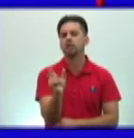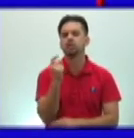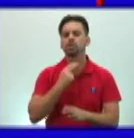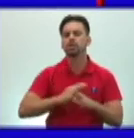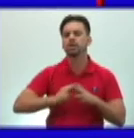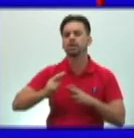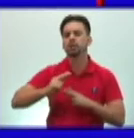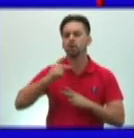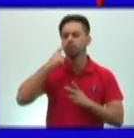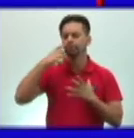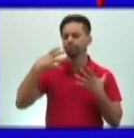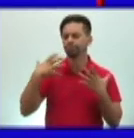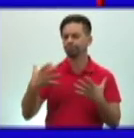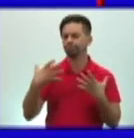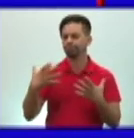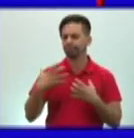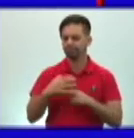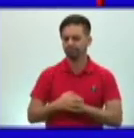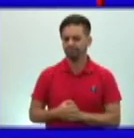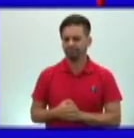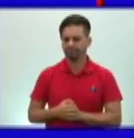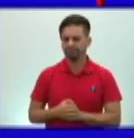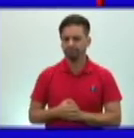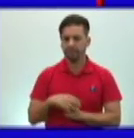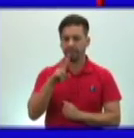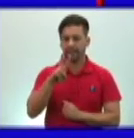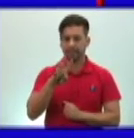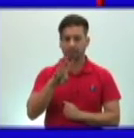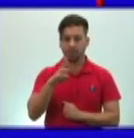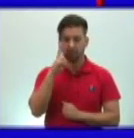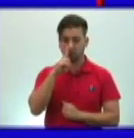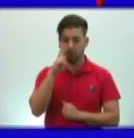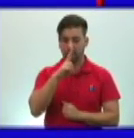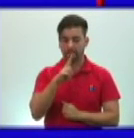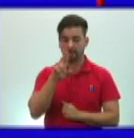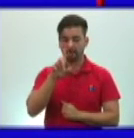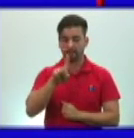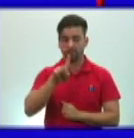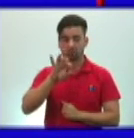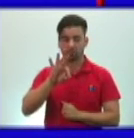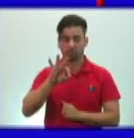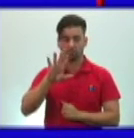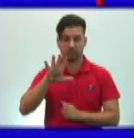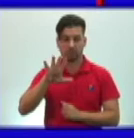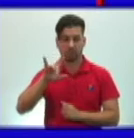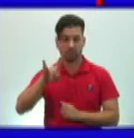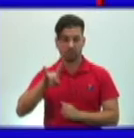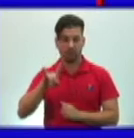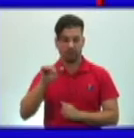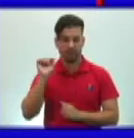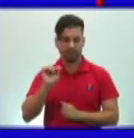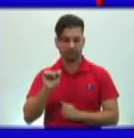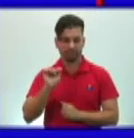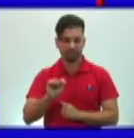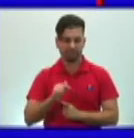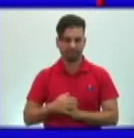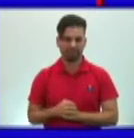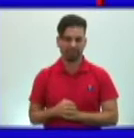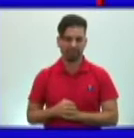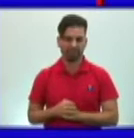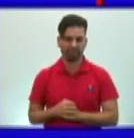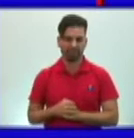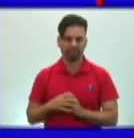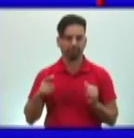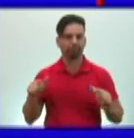que tiene lugar el 24 de noviembre de 1859 y que signó,